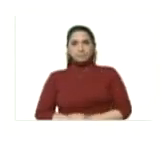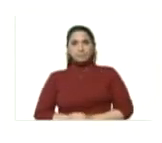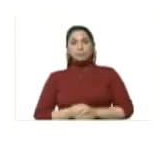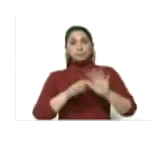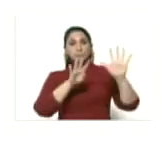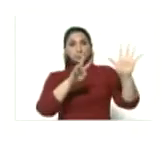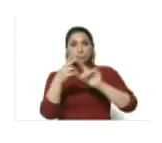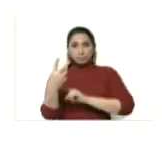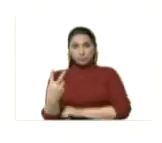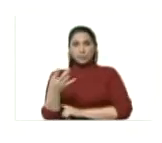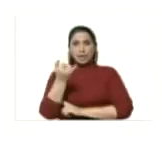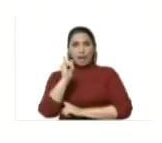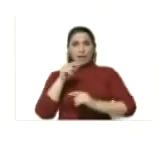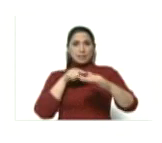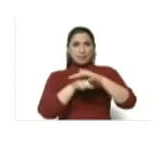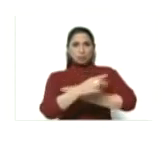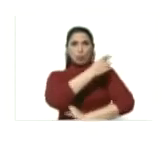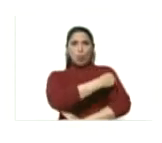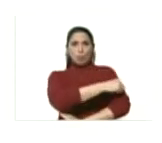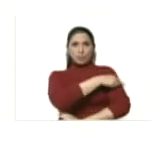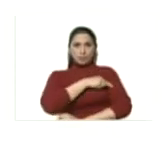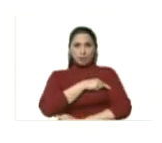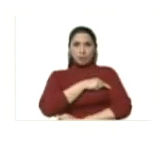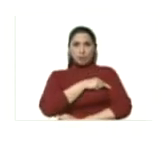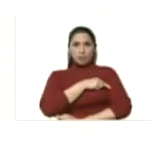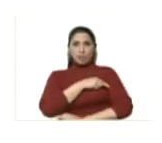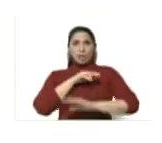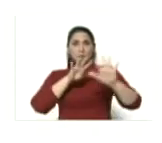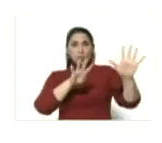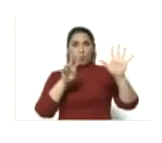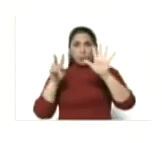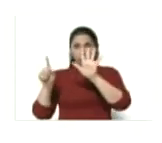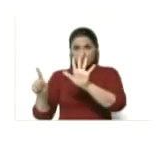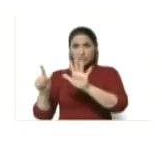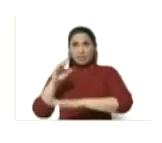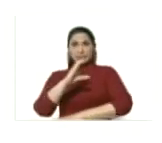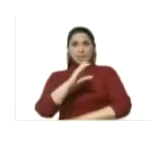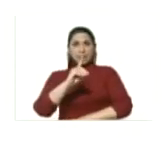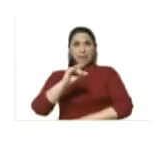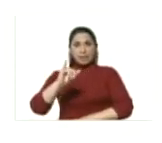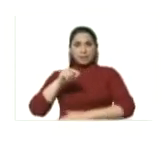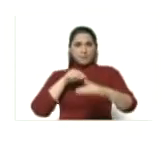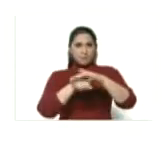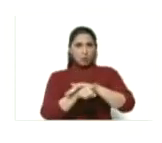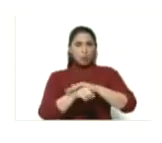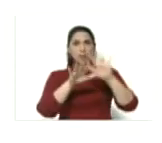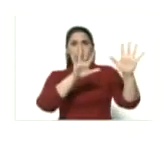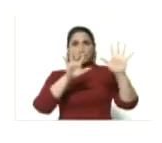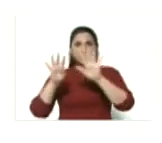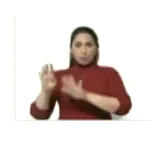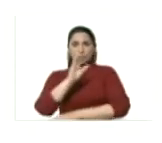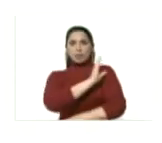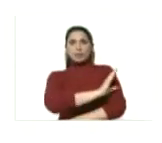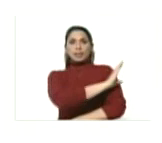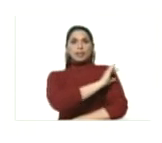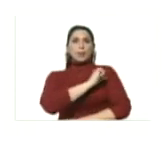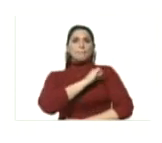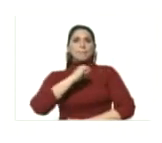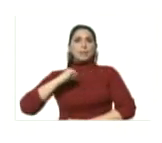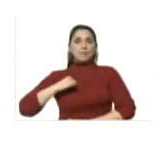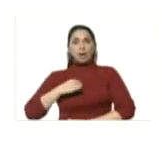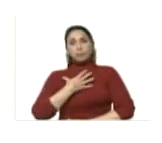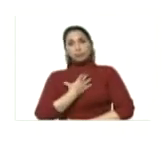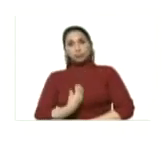92 están en hospitales, 96 están en CDI, 19 están en clínicas privadas y